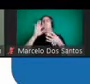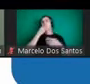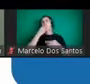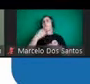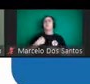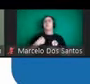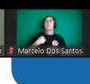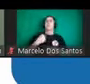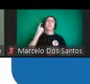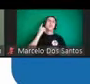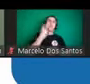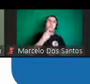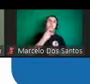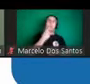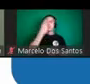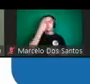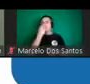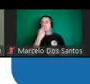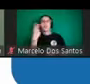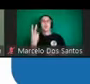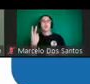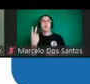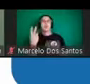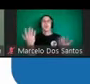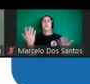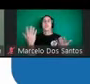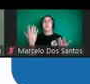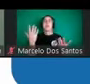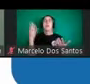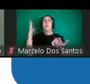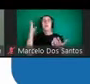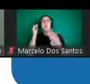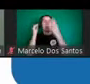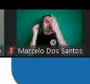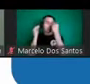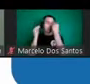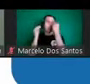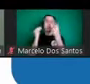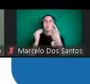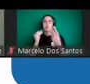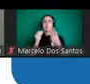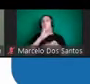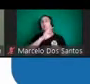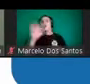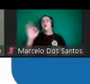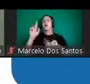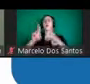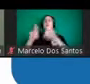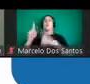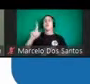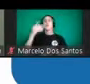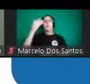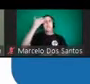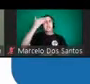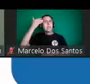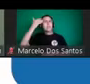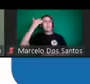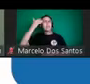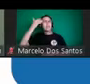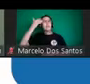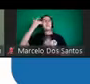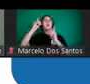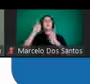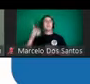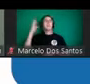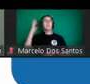una persona, ¿verdad? De repente una persona con discapacidad intelectual que también presenta dificultades en la audición o en la parte